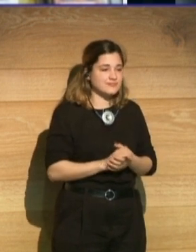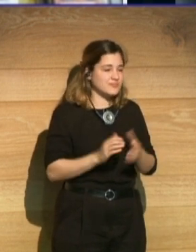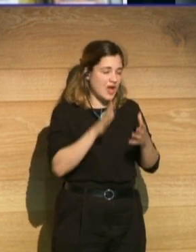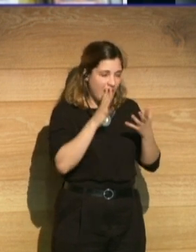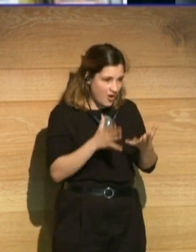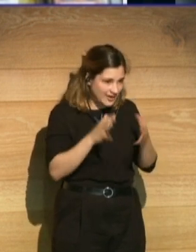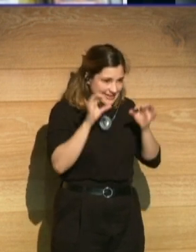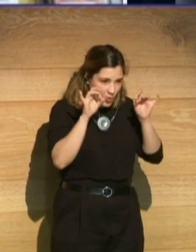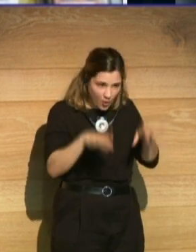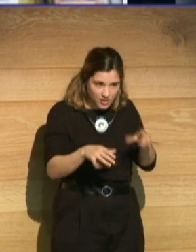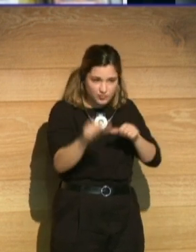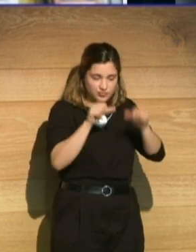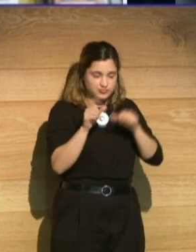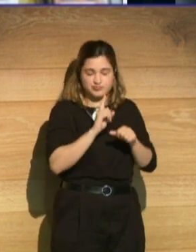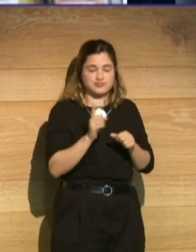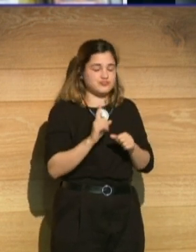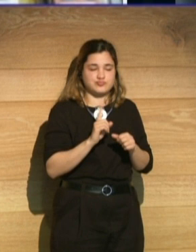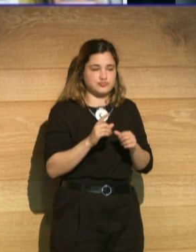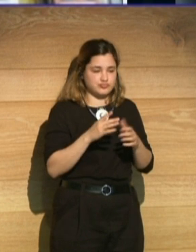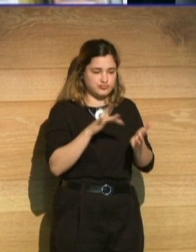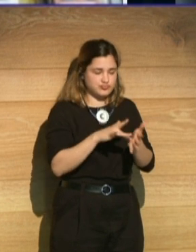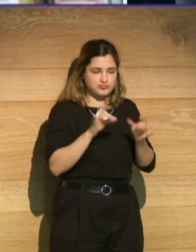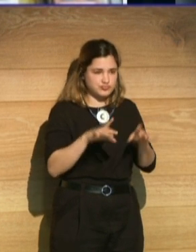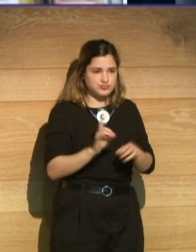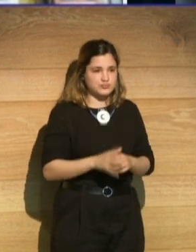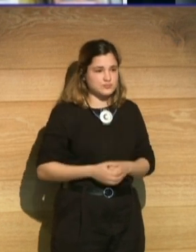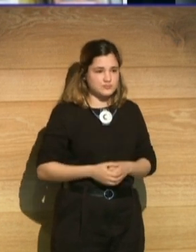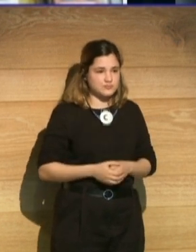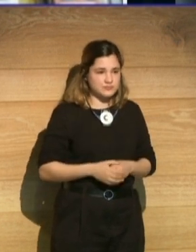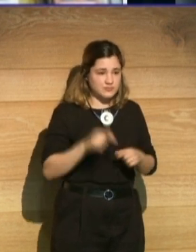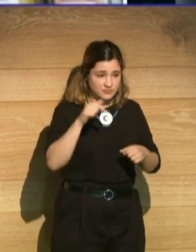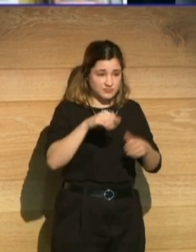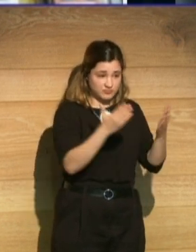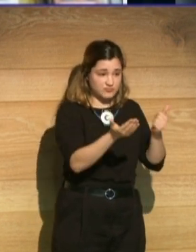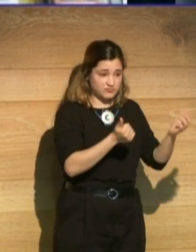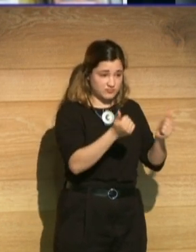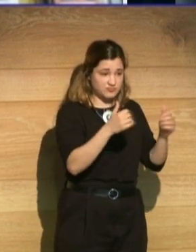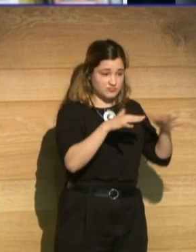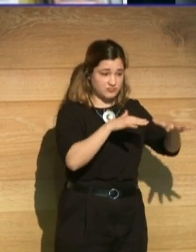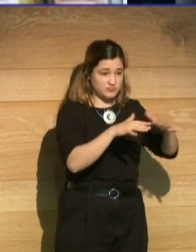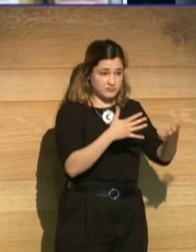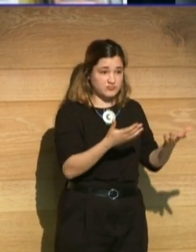ahora. Hoy en día hay movimientos populistas que se mueven dentro de las reglas